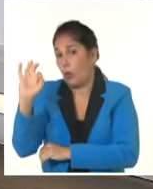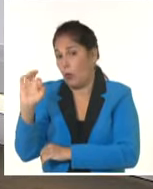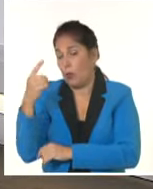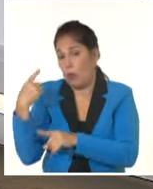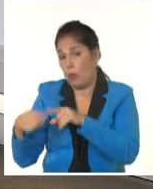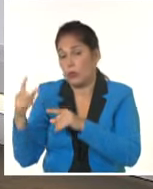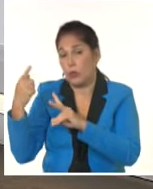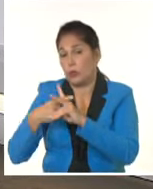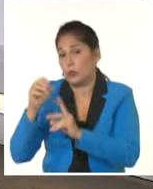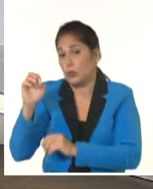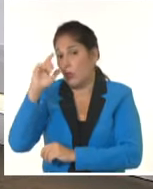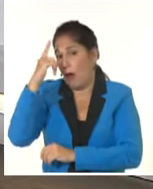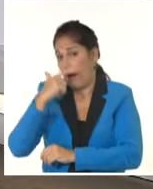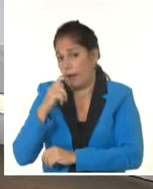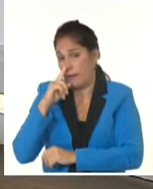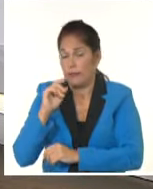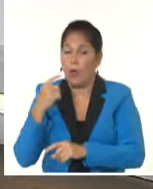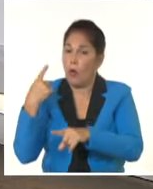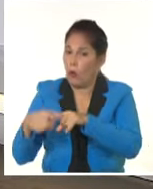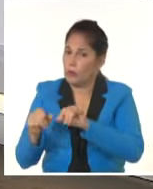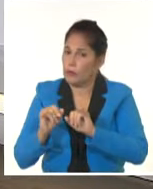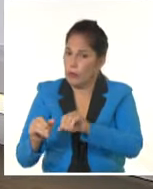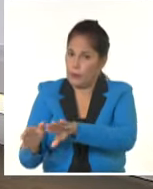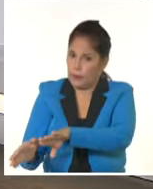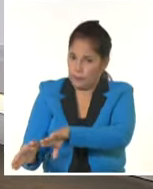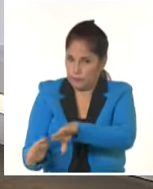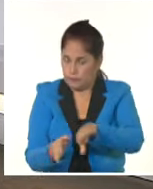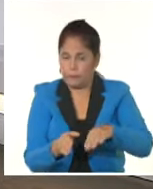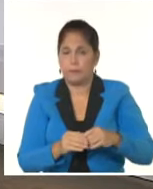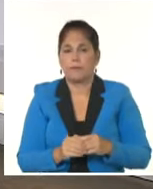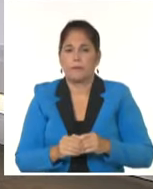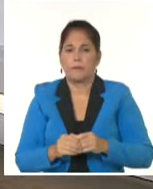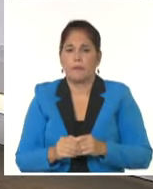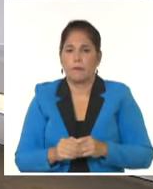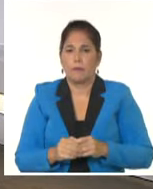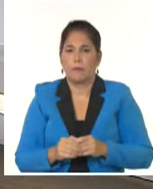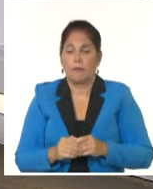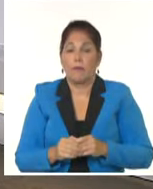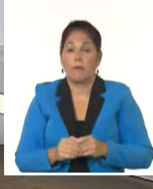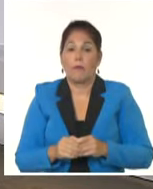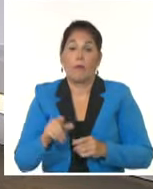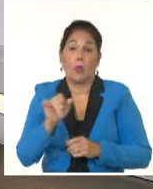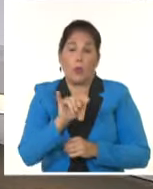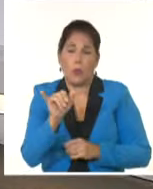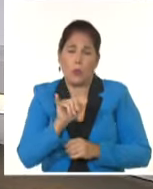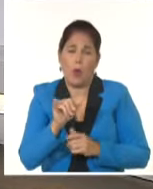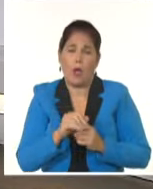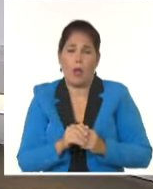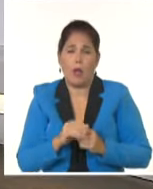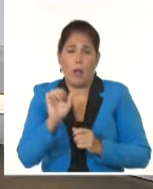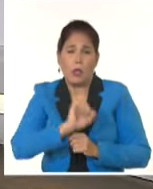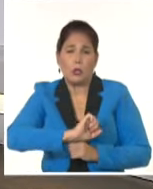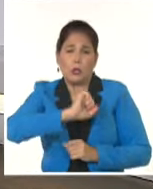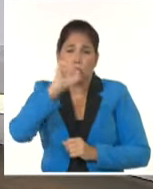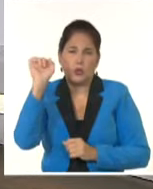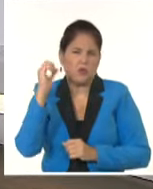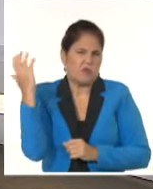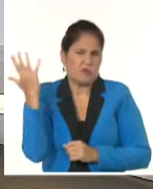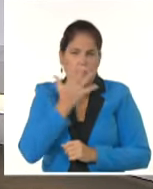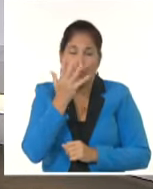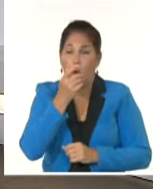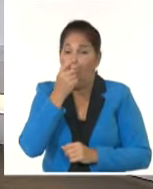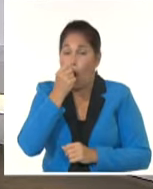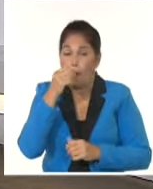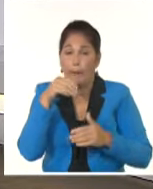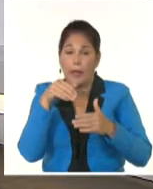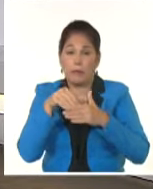Joan López. Y en otras noticias, en la Bundesliga, jornada trepidante con triunfo del ahora puntero en solitario Bayern